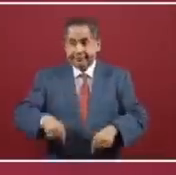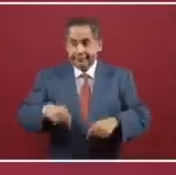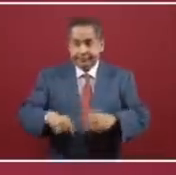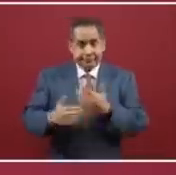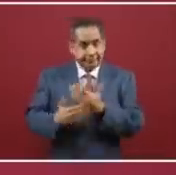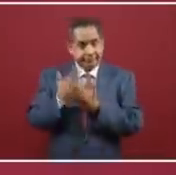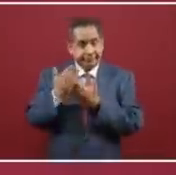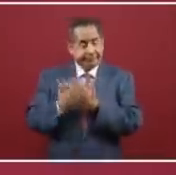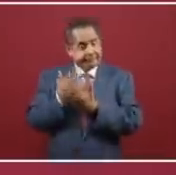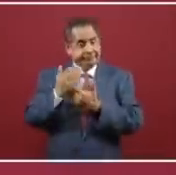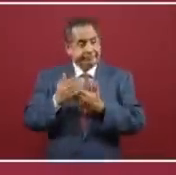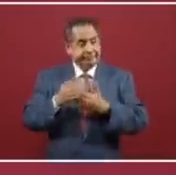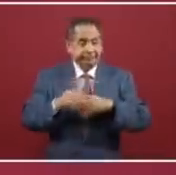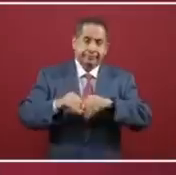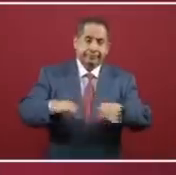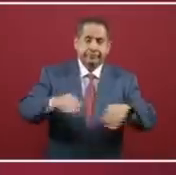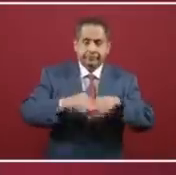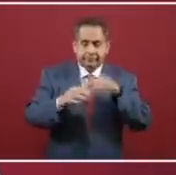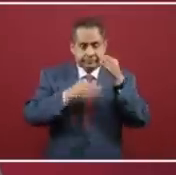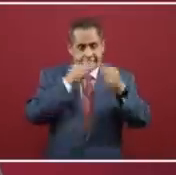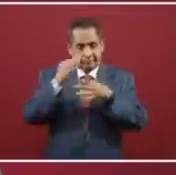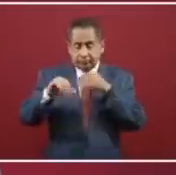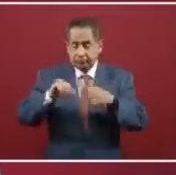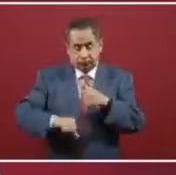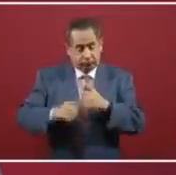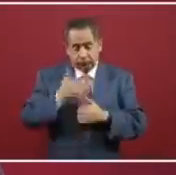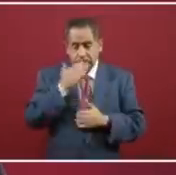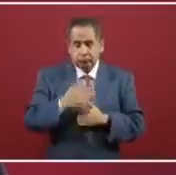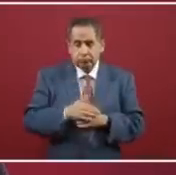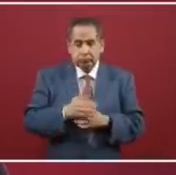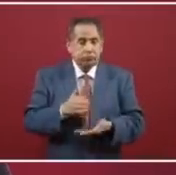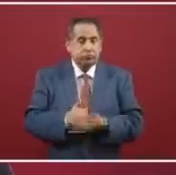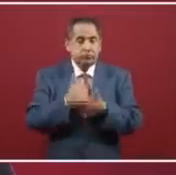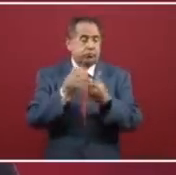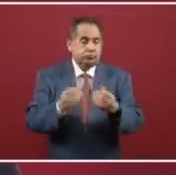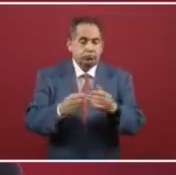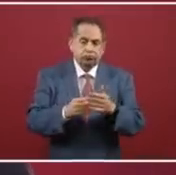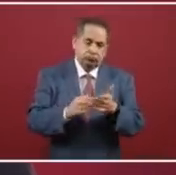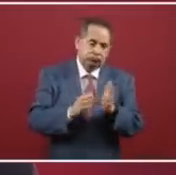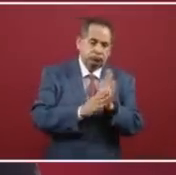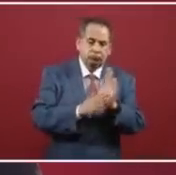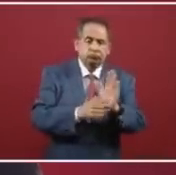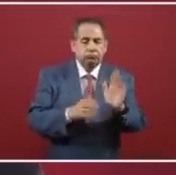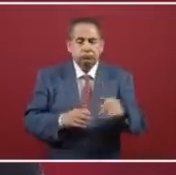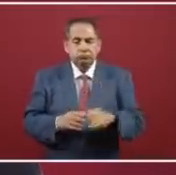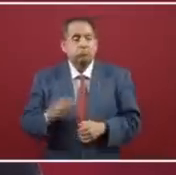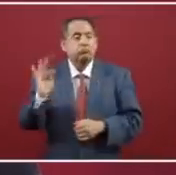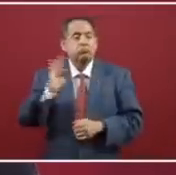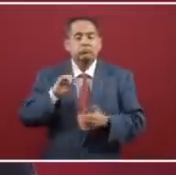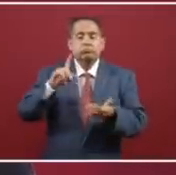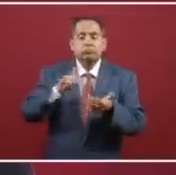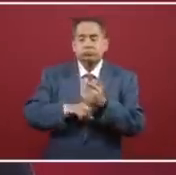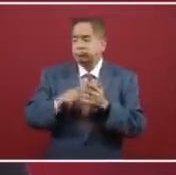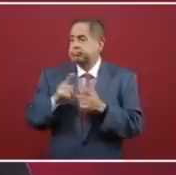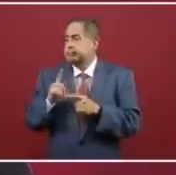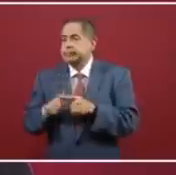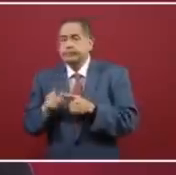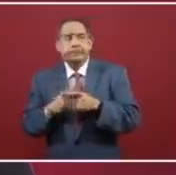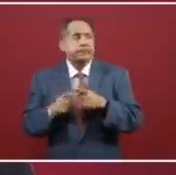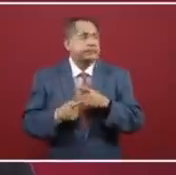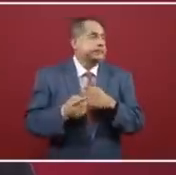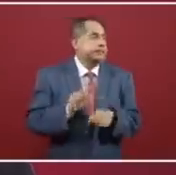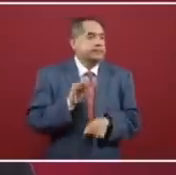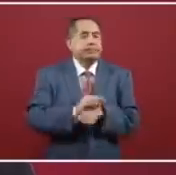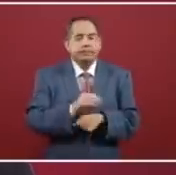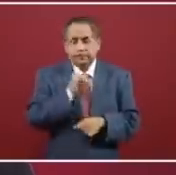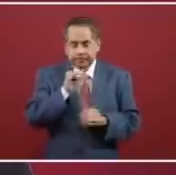estas ruedas de prensa nos ayudan mucho porque si no quedaríamos en estado de indefensión